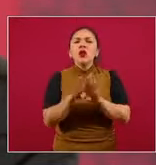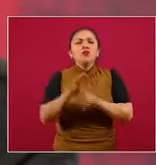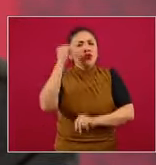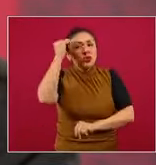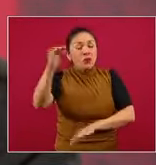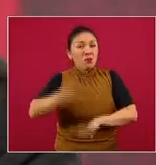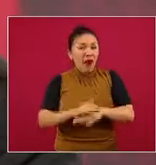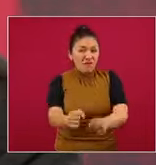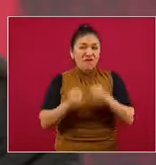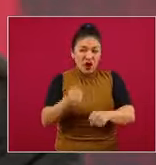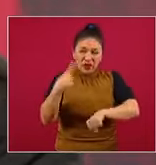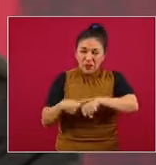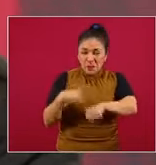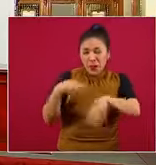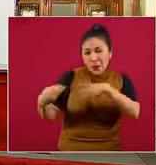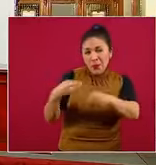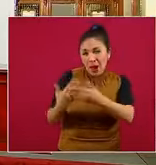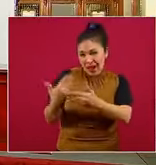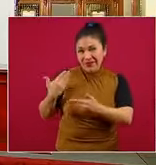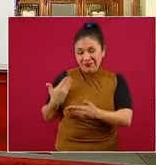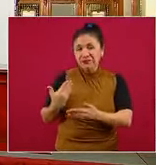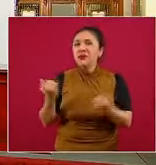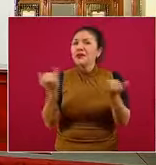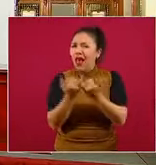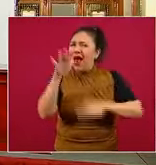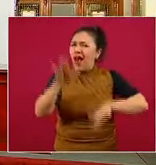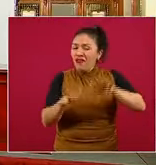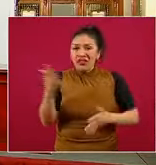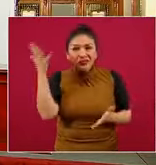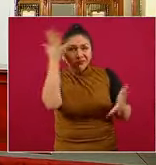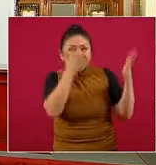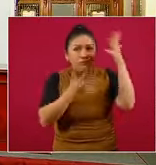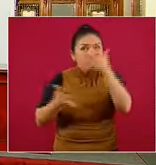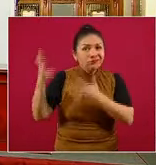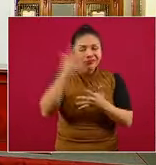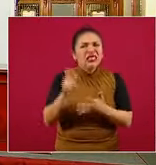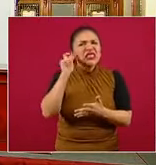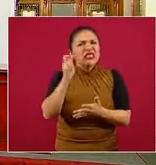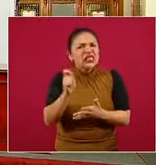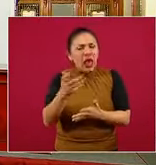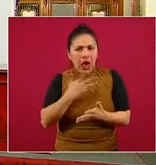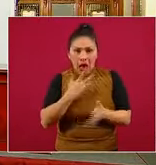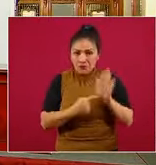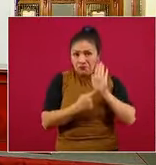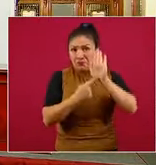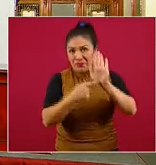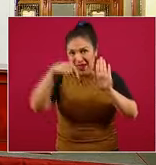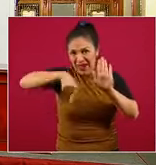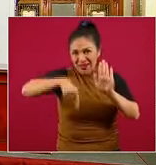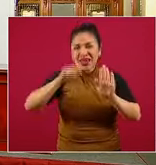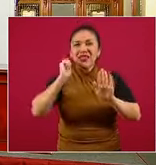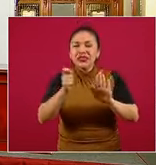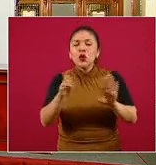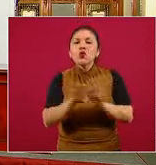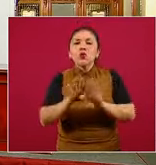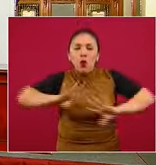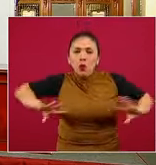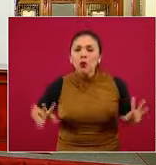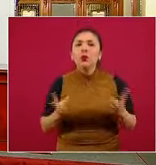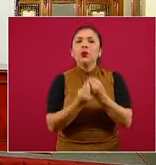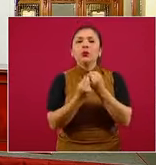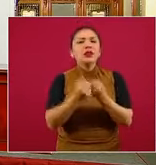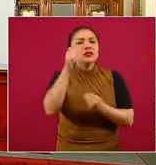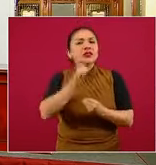más intensa de la epidemia, a veces hay confusión respecto a lo que presentamos aquí, que es el agregado